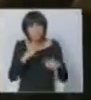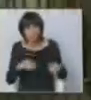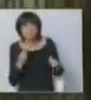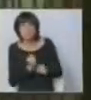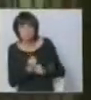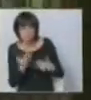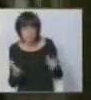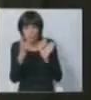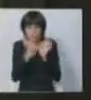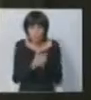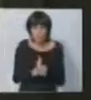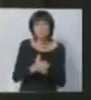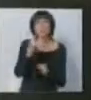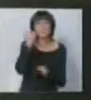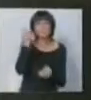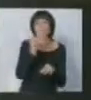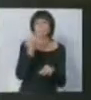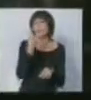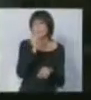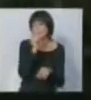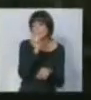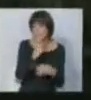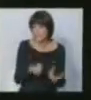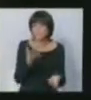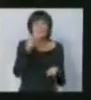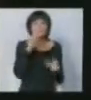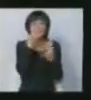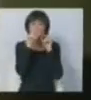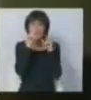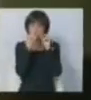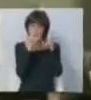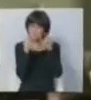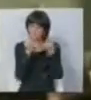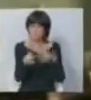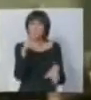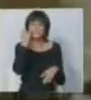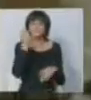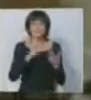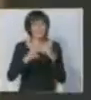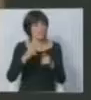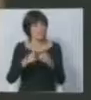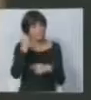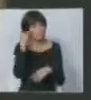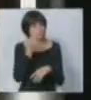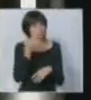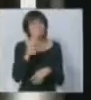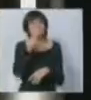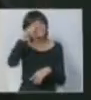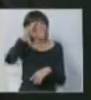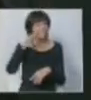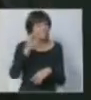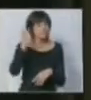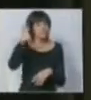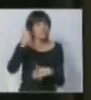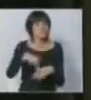que es la tuitera periodista, que tiene mucho que ver con la trama de esta serie, que está